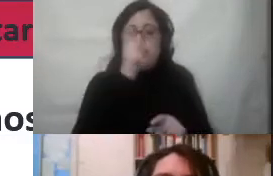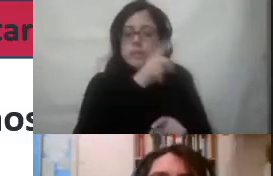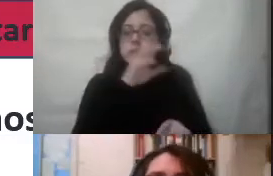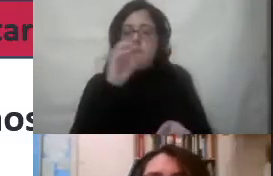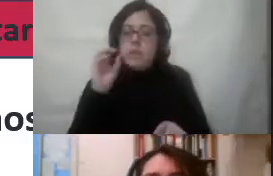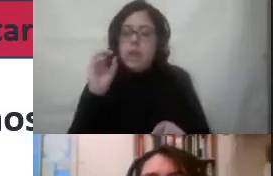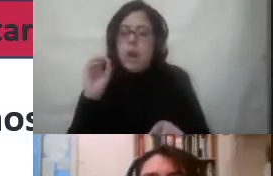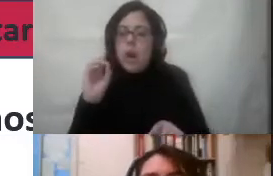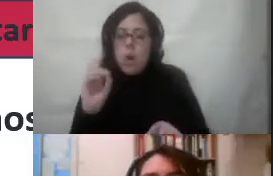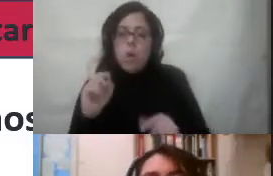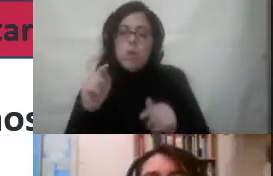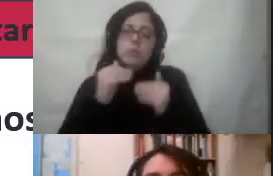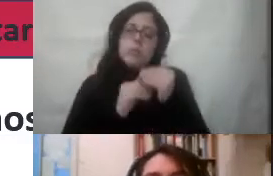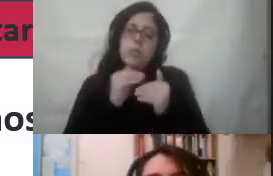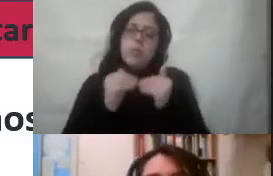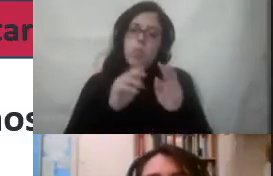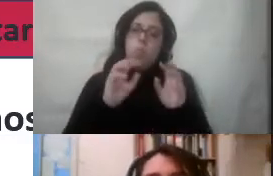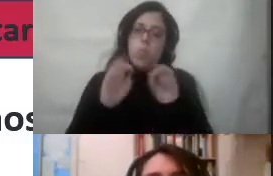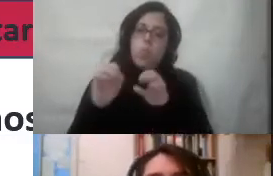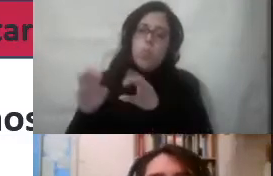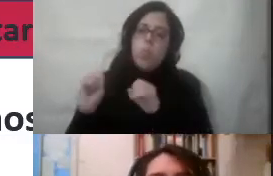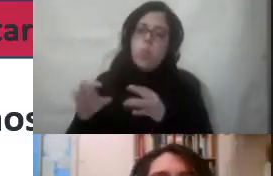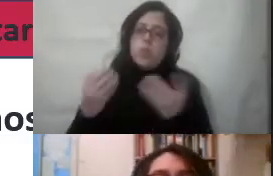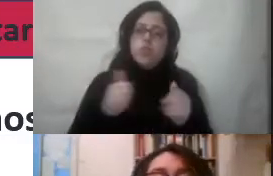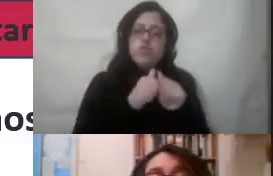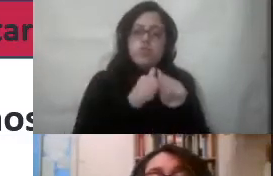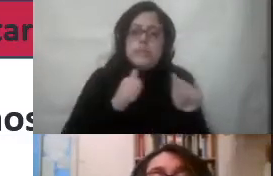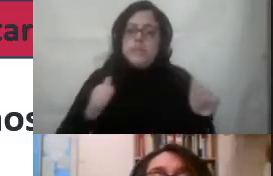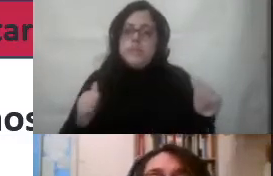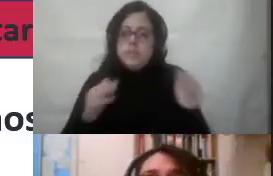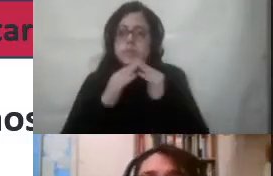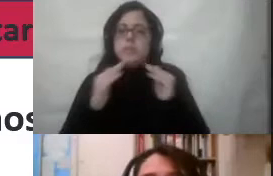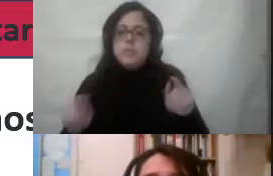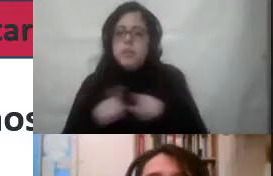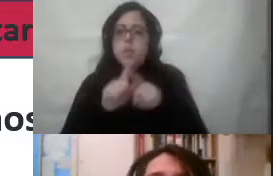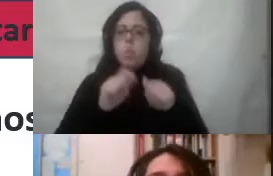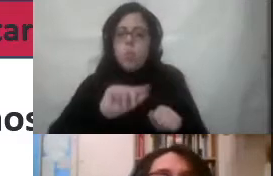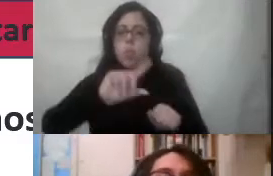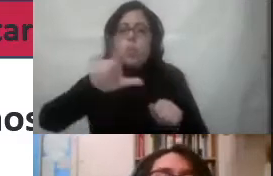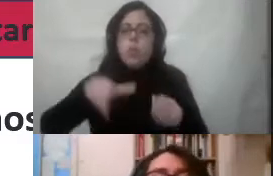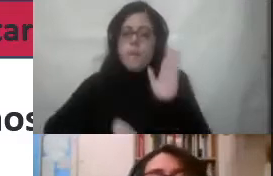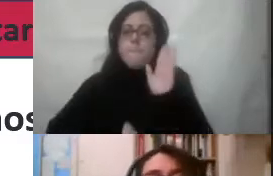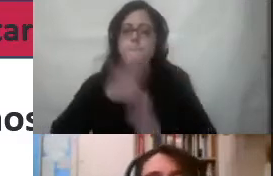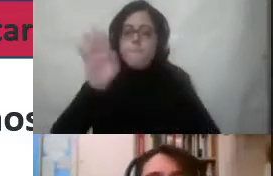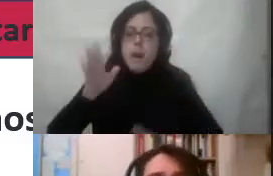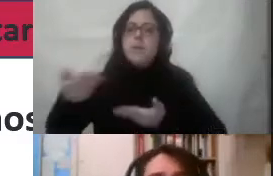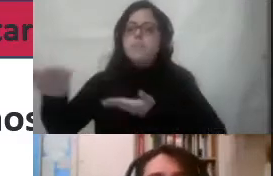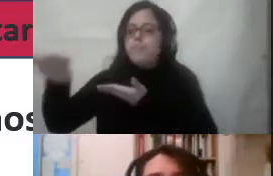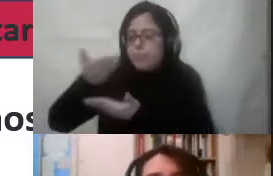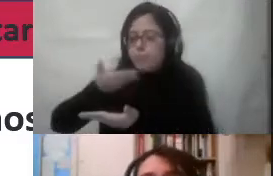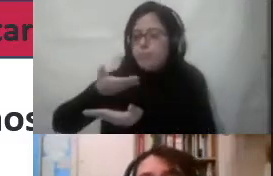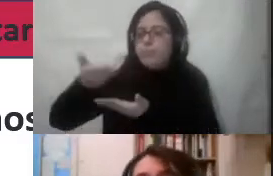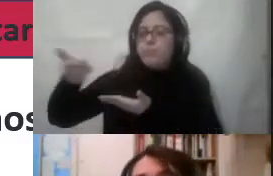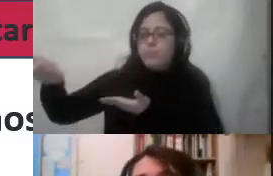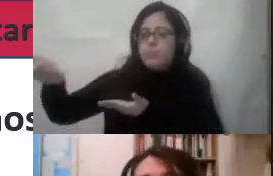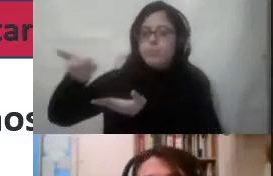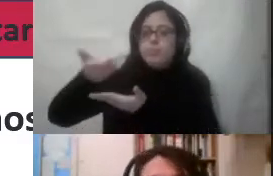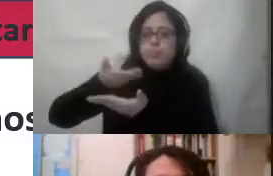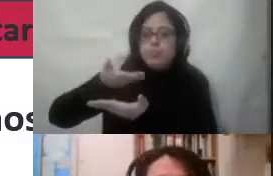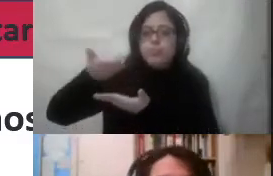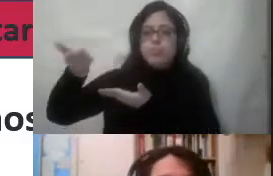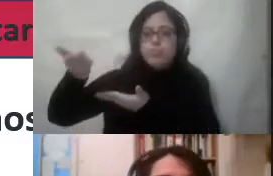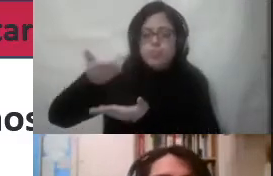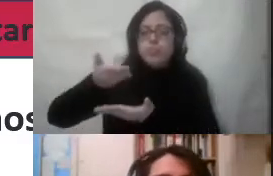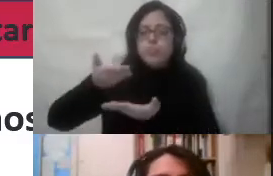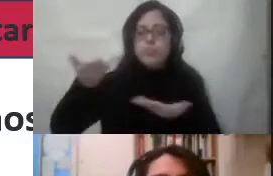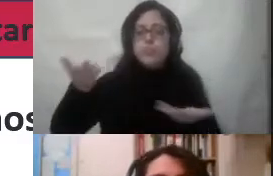proceso de educación a distancia, nos estamos demorando más con la retroalimentación, eso también significa de que la retroalimentación no es